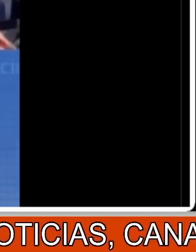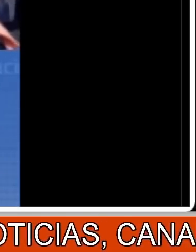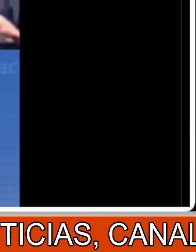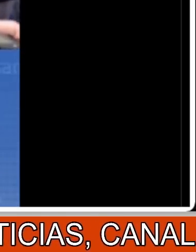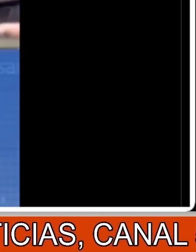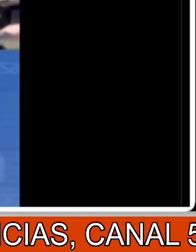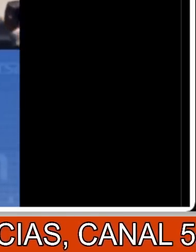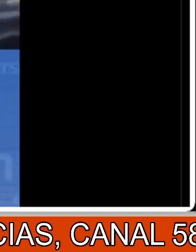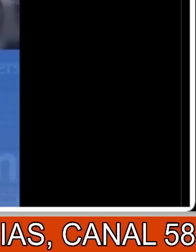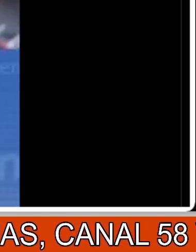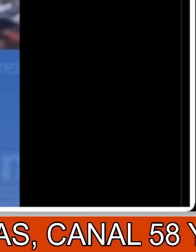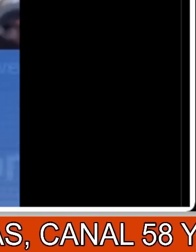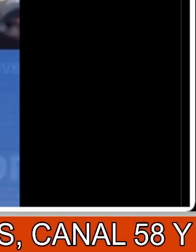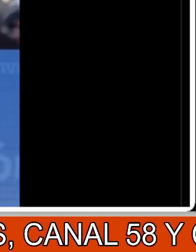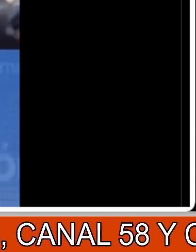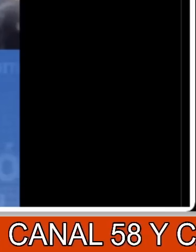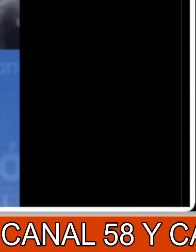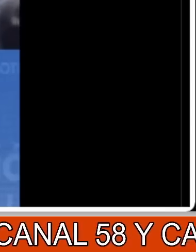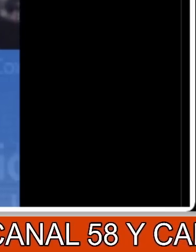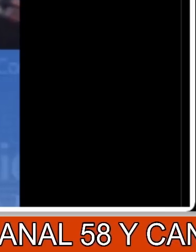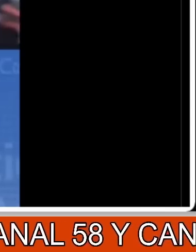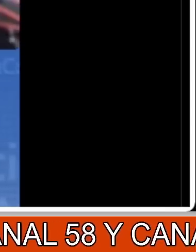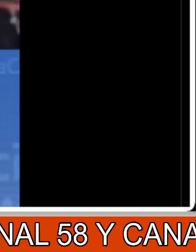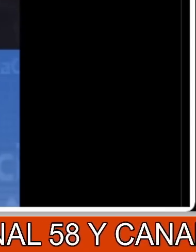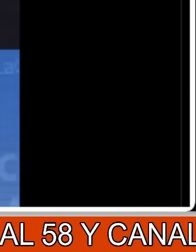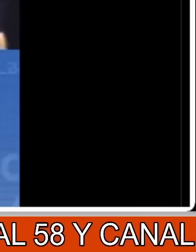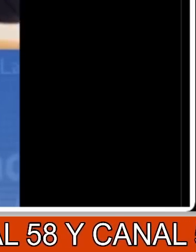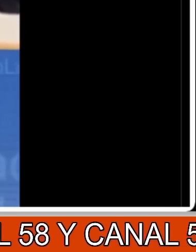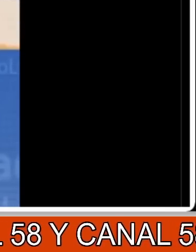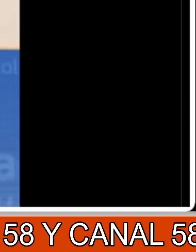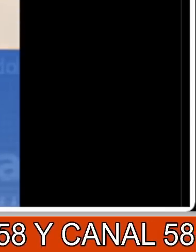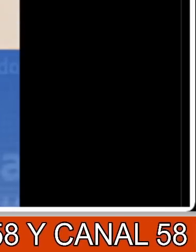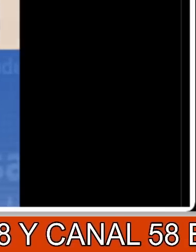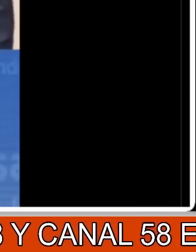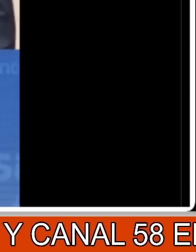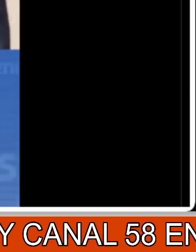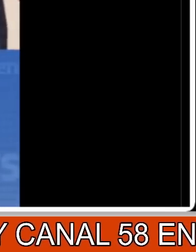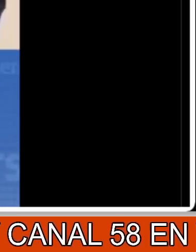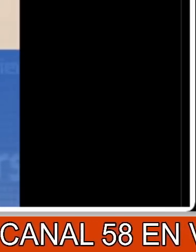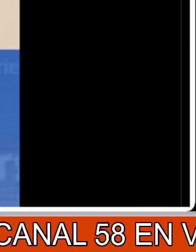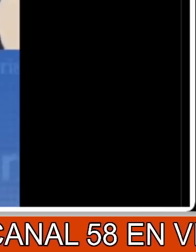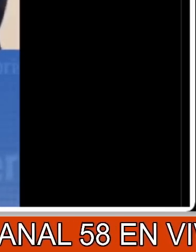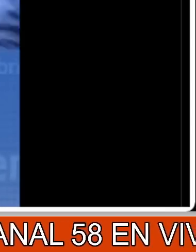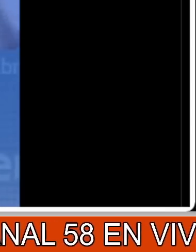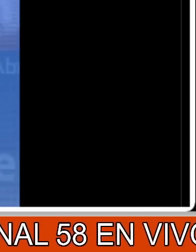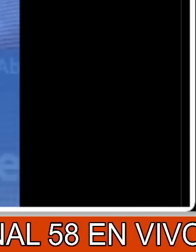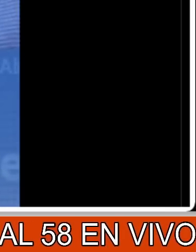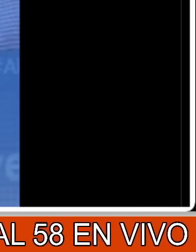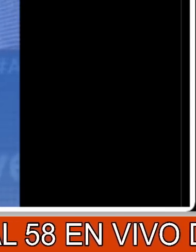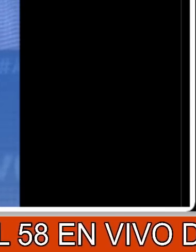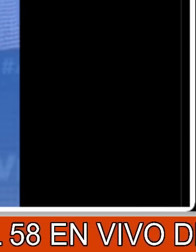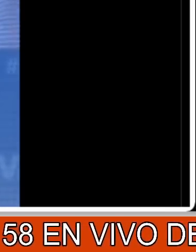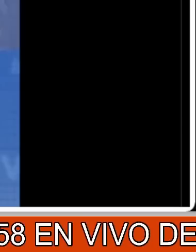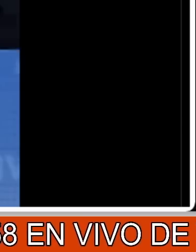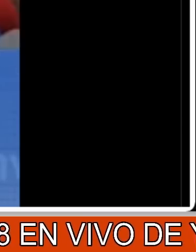Instituto Nacional Electoral. Se le olvida que el poder legislativo, los